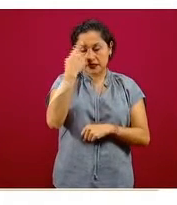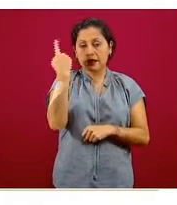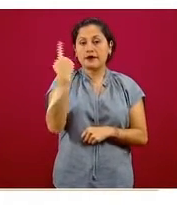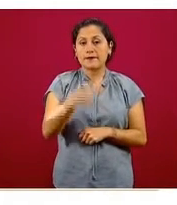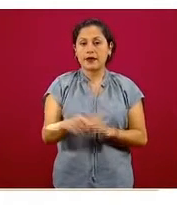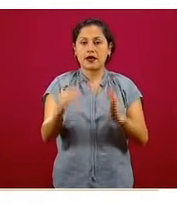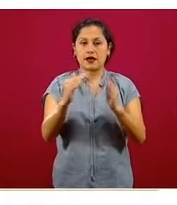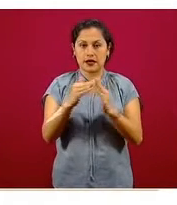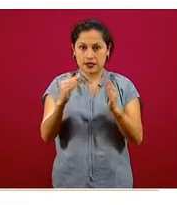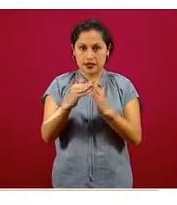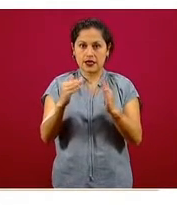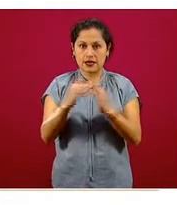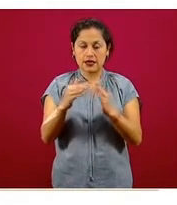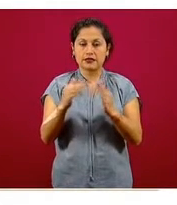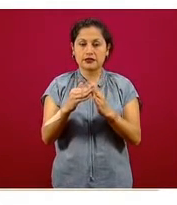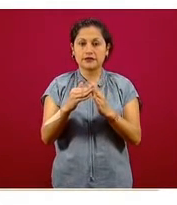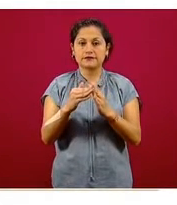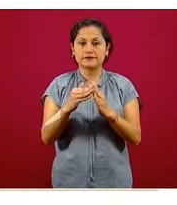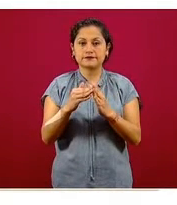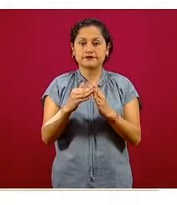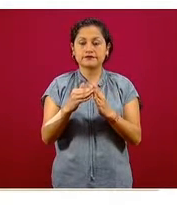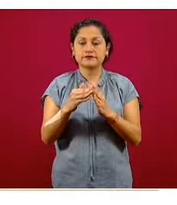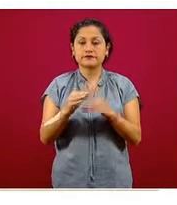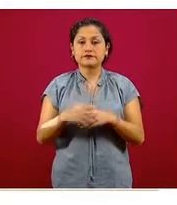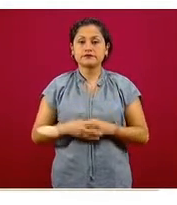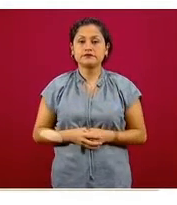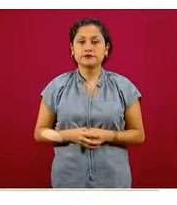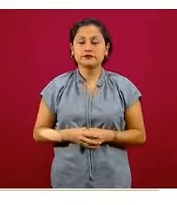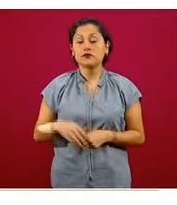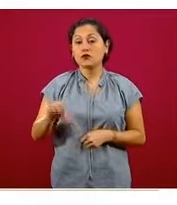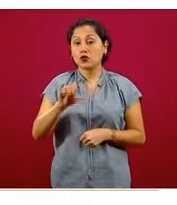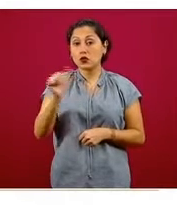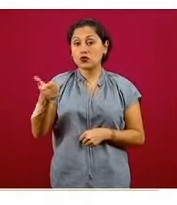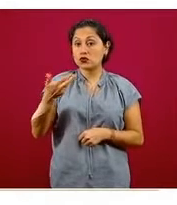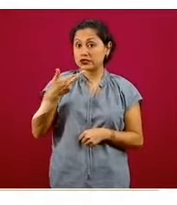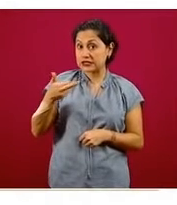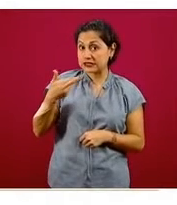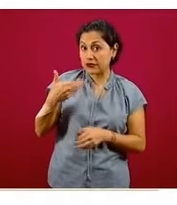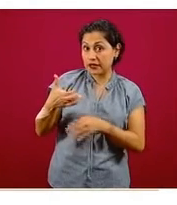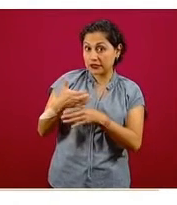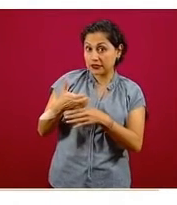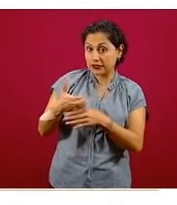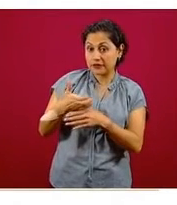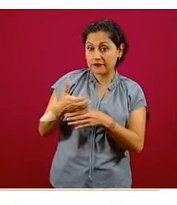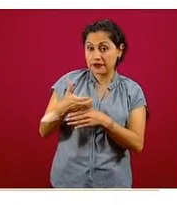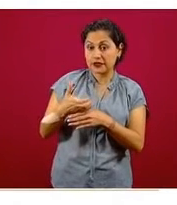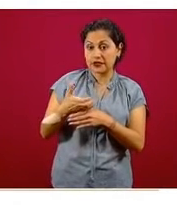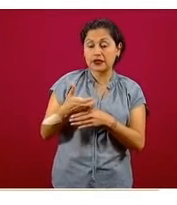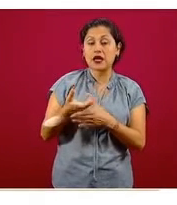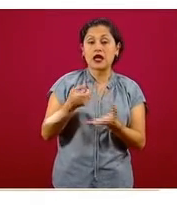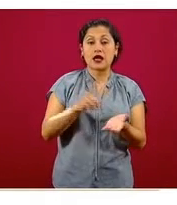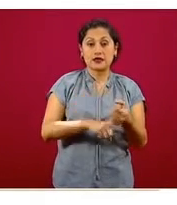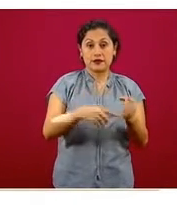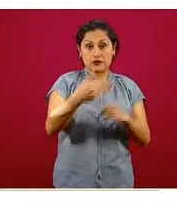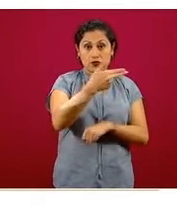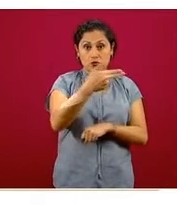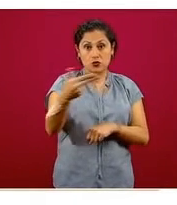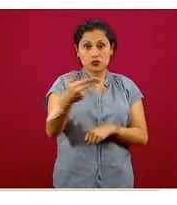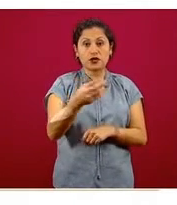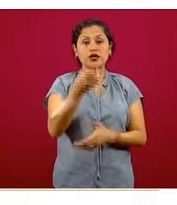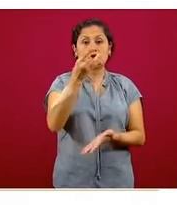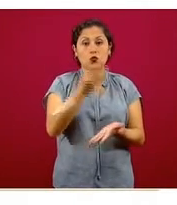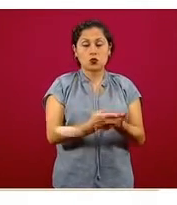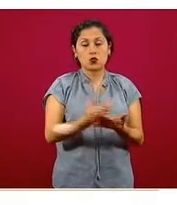que pasen a llevarlos, y en el caso de los restaurantes que están en hoteles pueden dar el servicio solamente a la